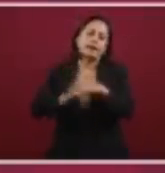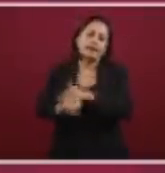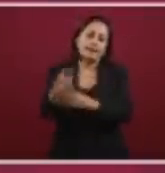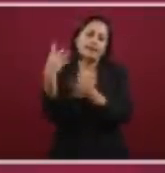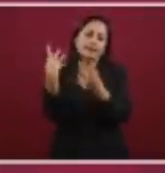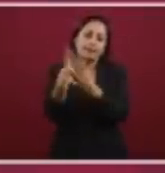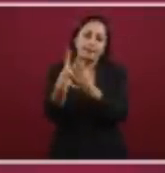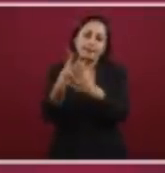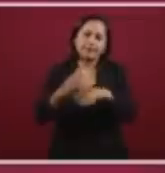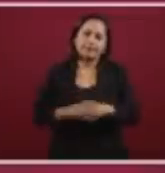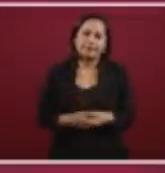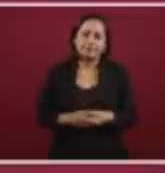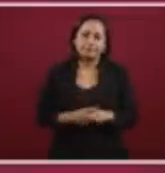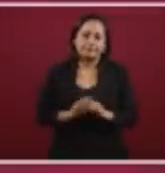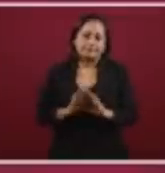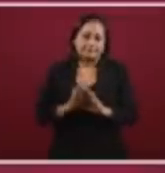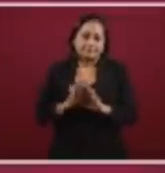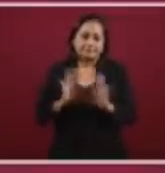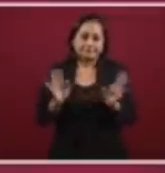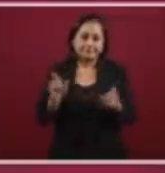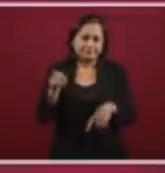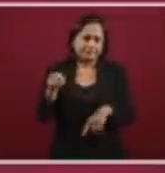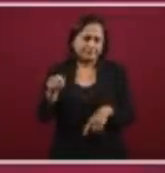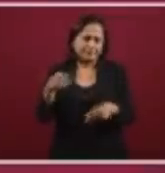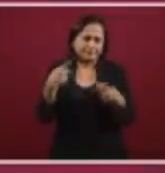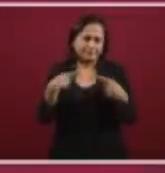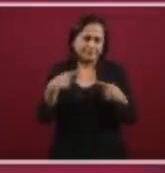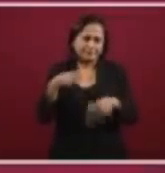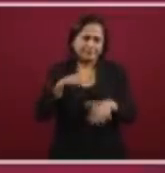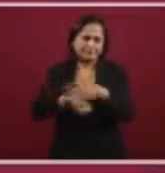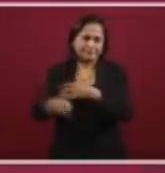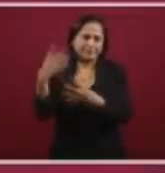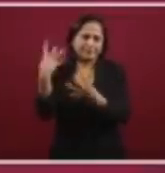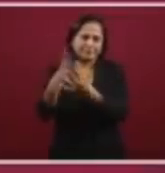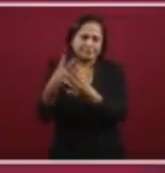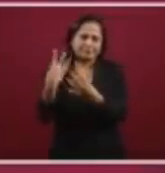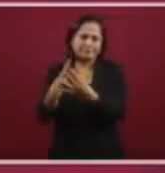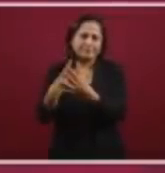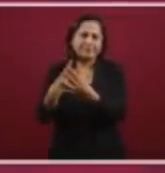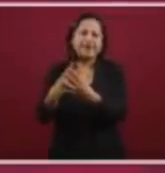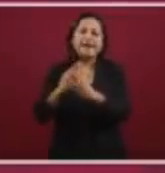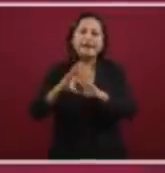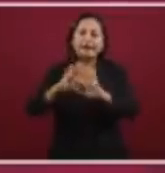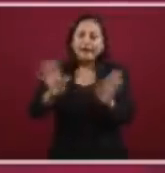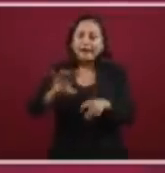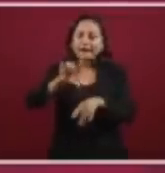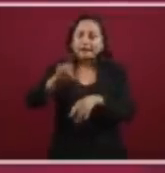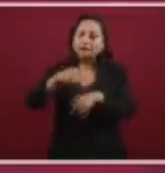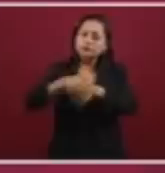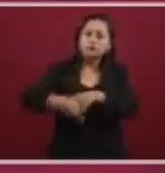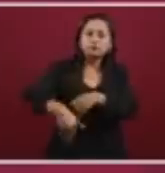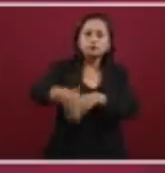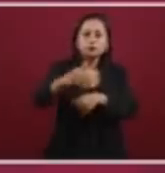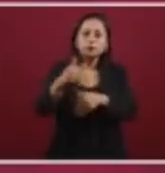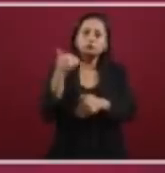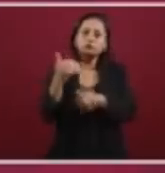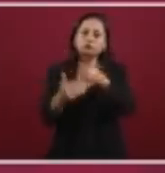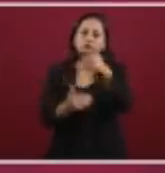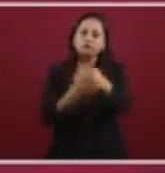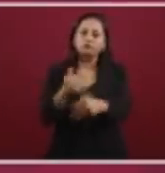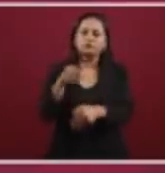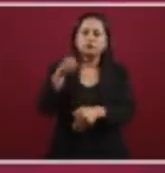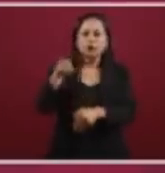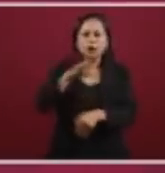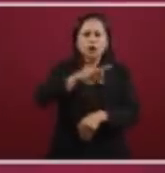la persona a la cárcel y se inicia el proceso tiene derecho amparos o sea